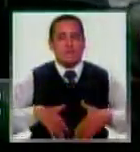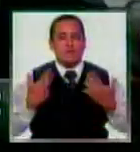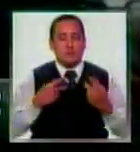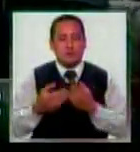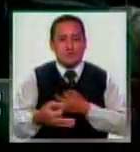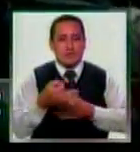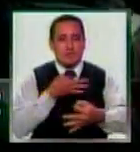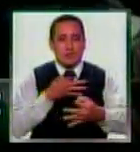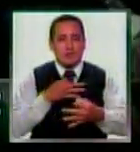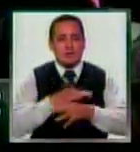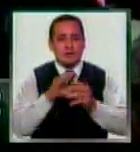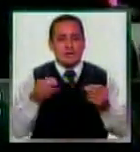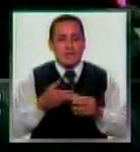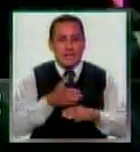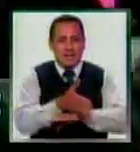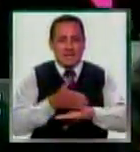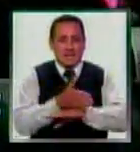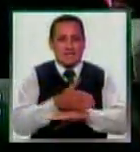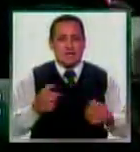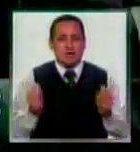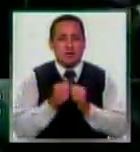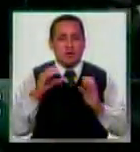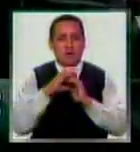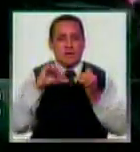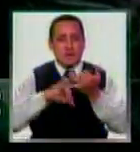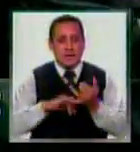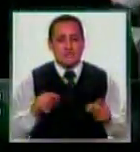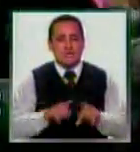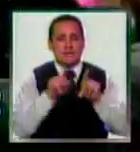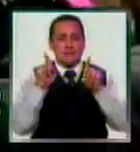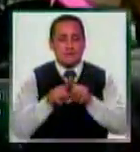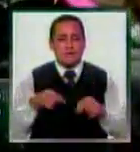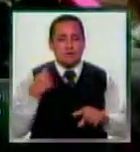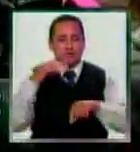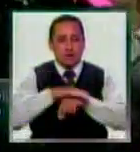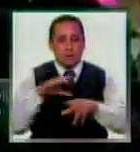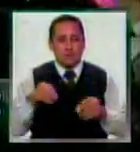reemplazar la leña con el gas y además de eso con un gas barato.